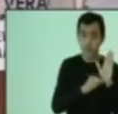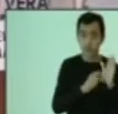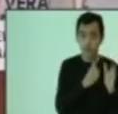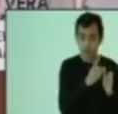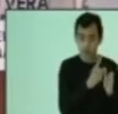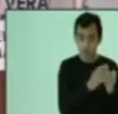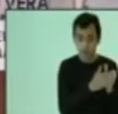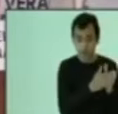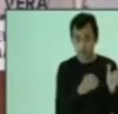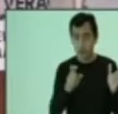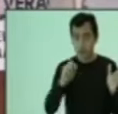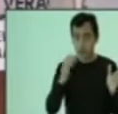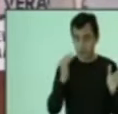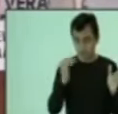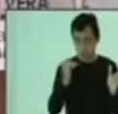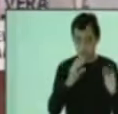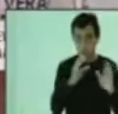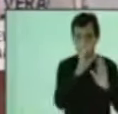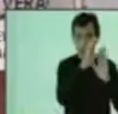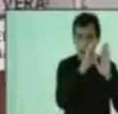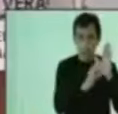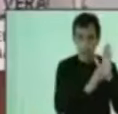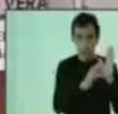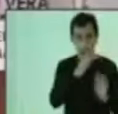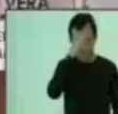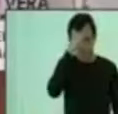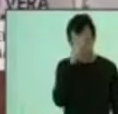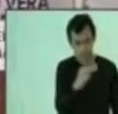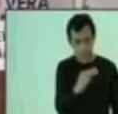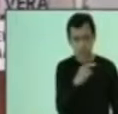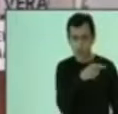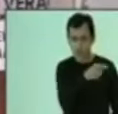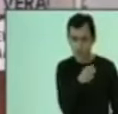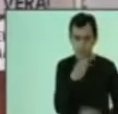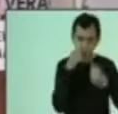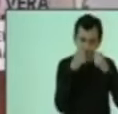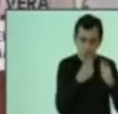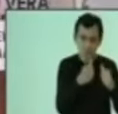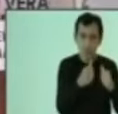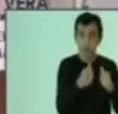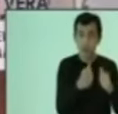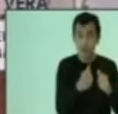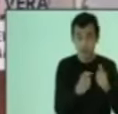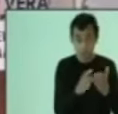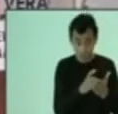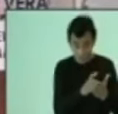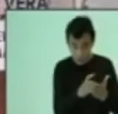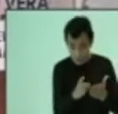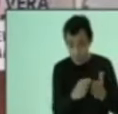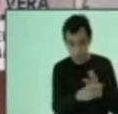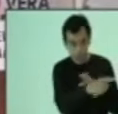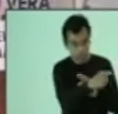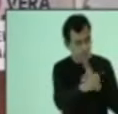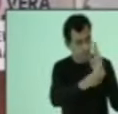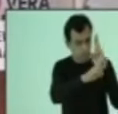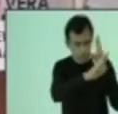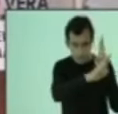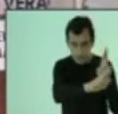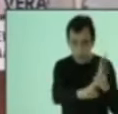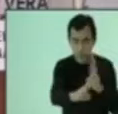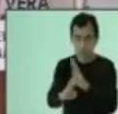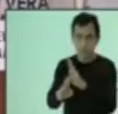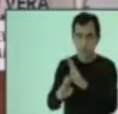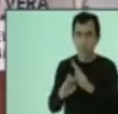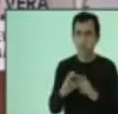al 29 de la Constitución mexicana, y ejercer el Estado de Derecho como un respeto para todas y todos. De tal manera